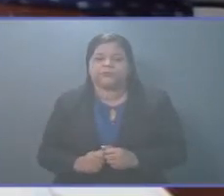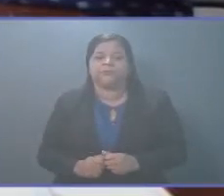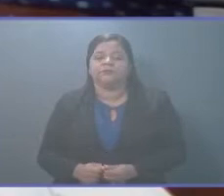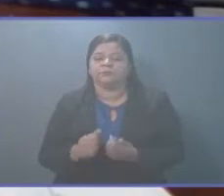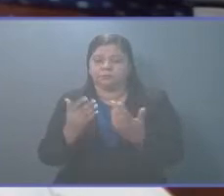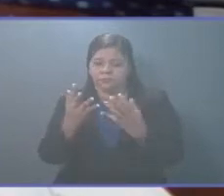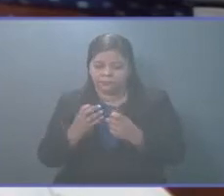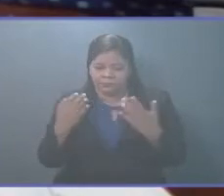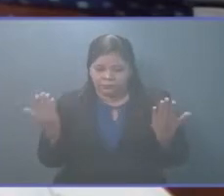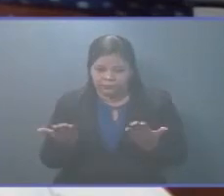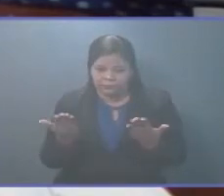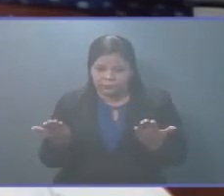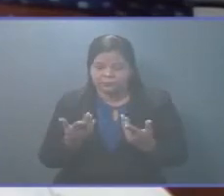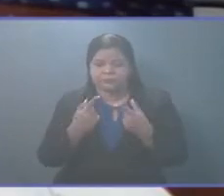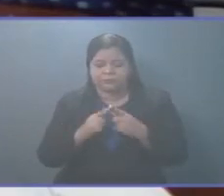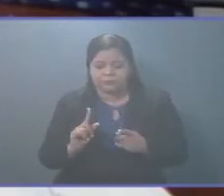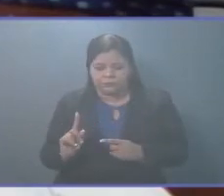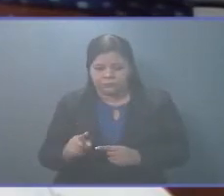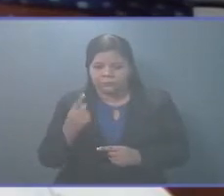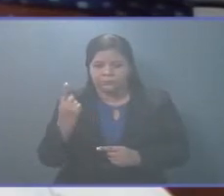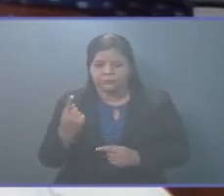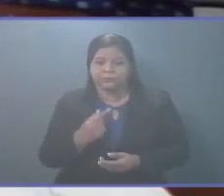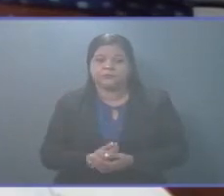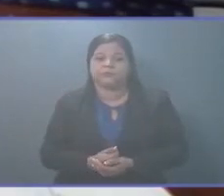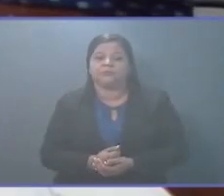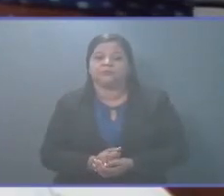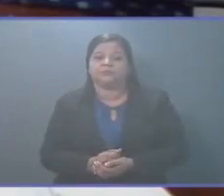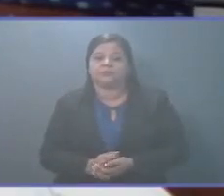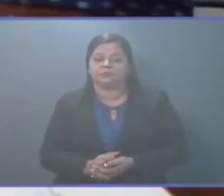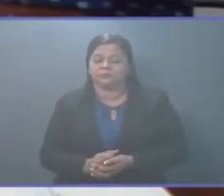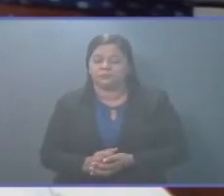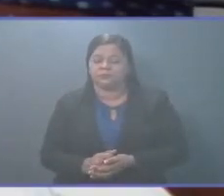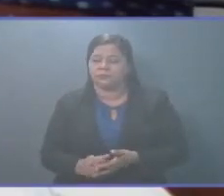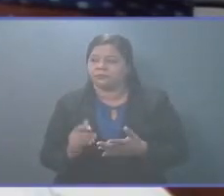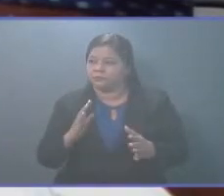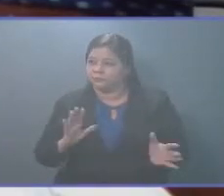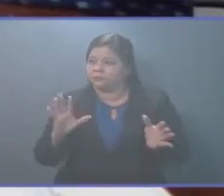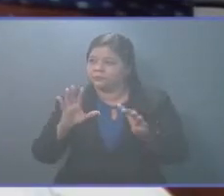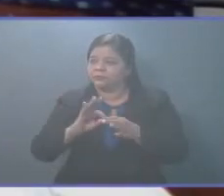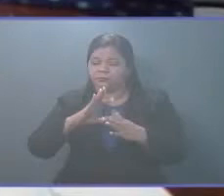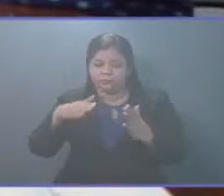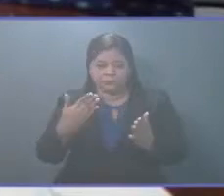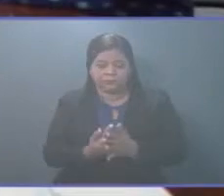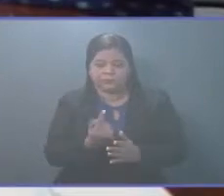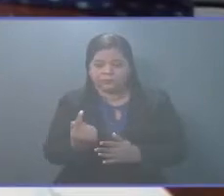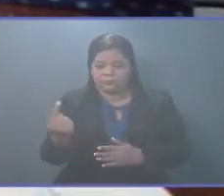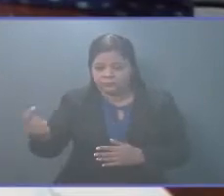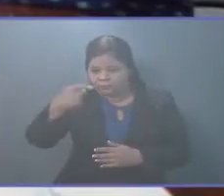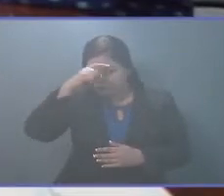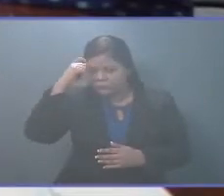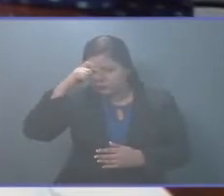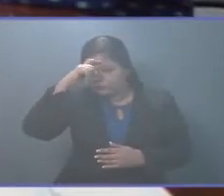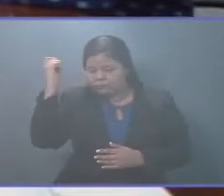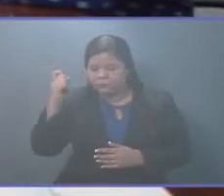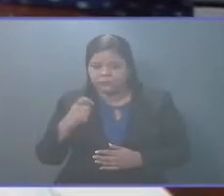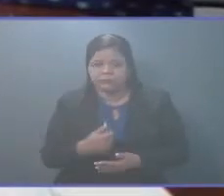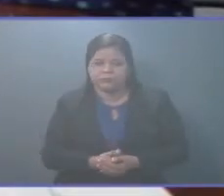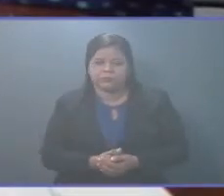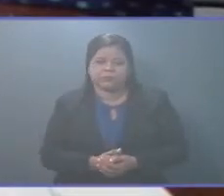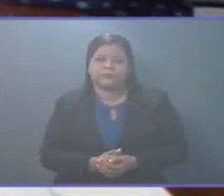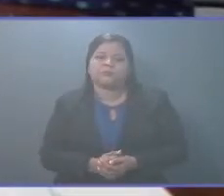correcta, pero en ninguna de esas partes deben faltar las y los trabajadores, estén o no